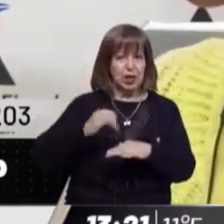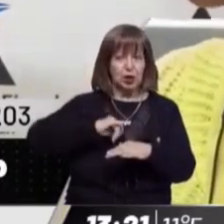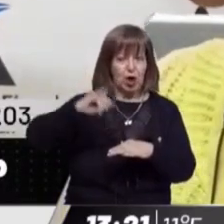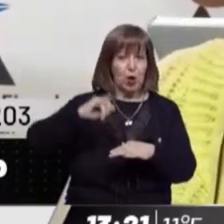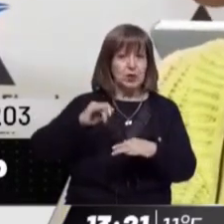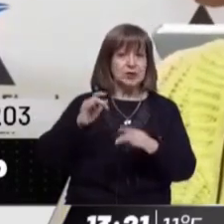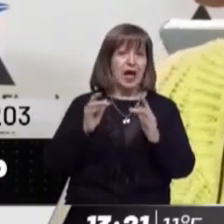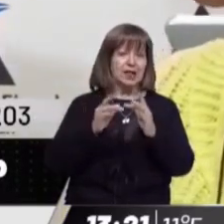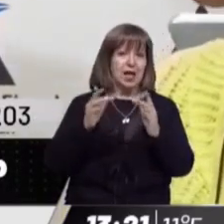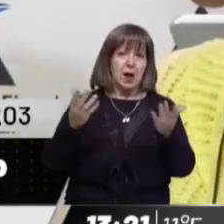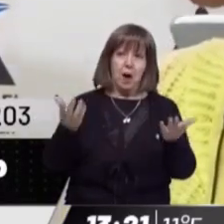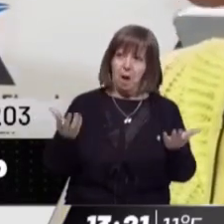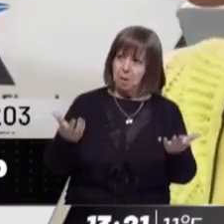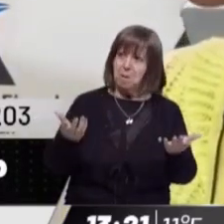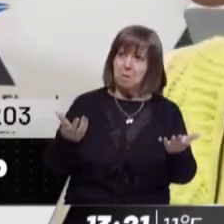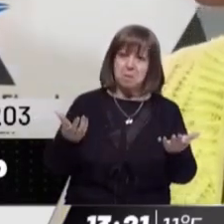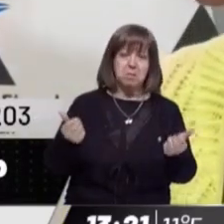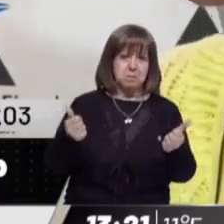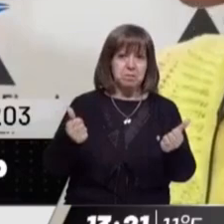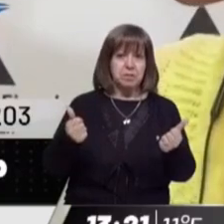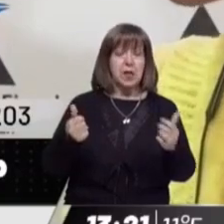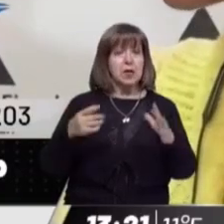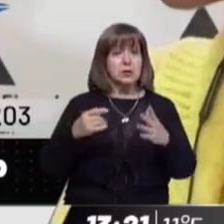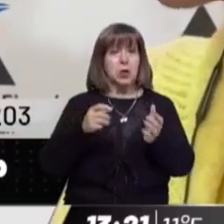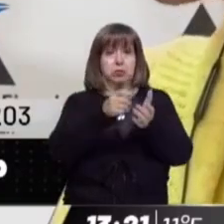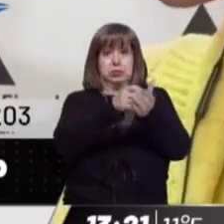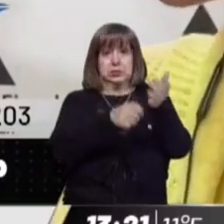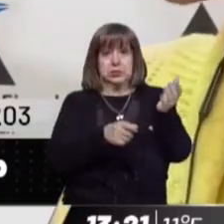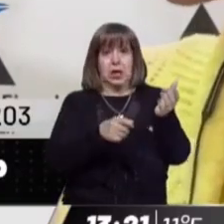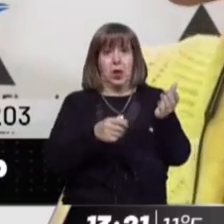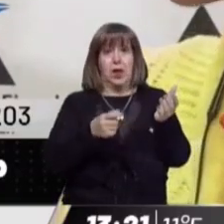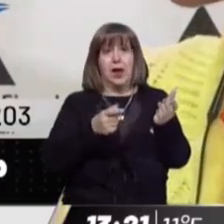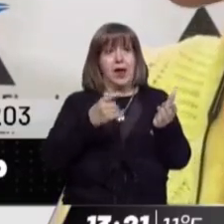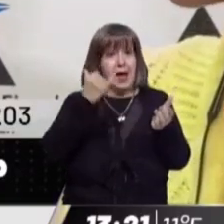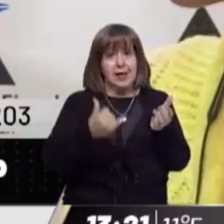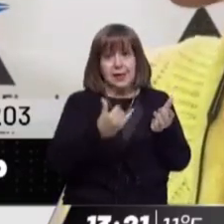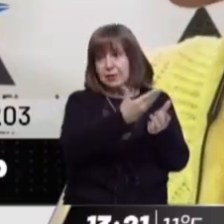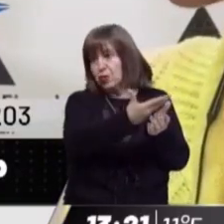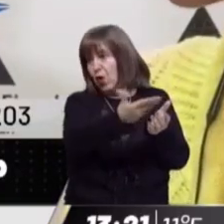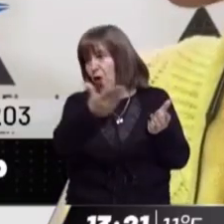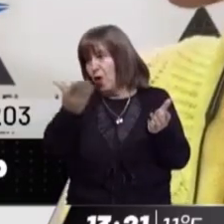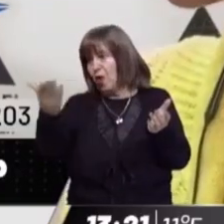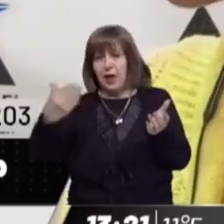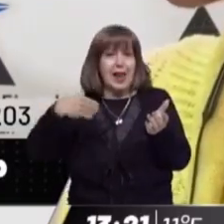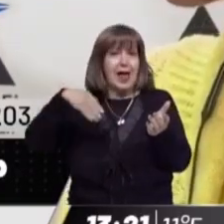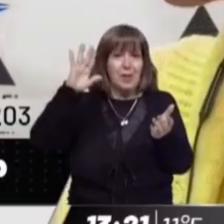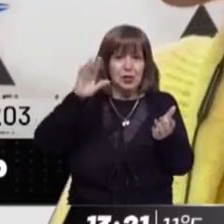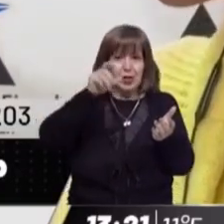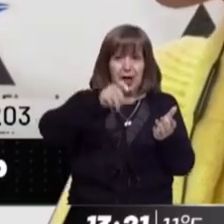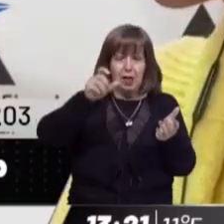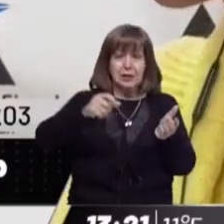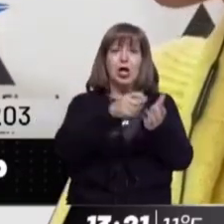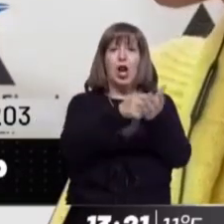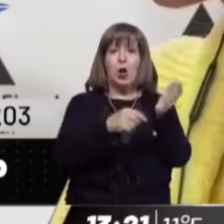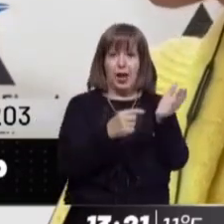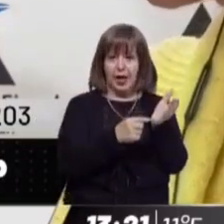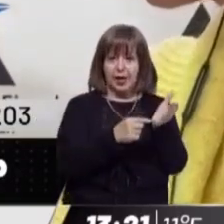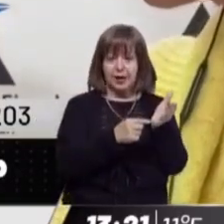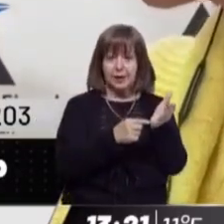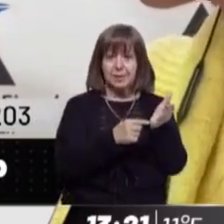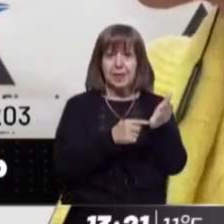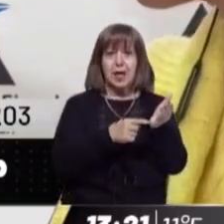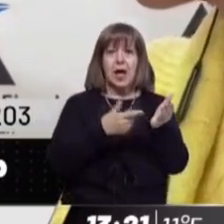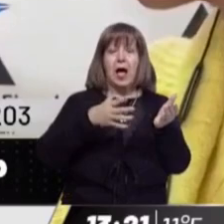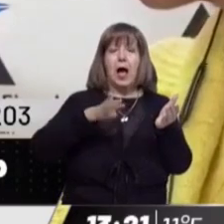si pueden hacerlo, todo el mundo tiene, o casi todo el mundo, celular. Y probablemente les sea